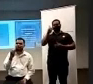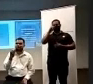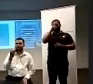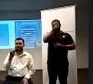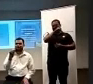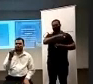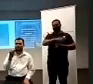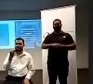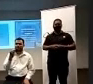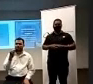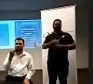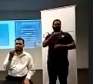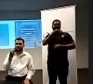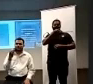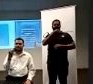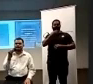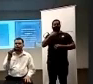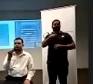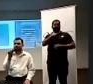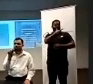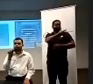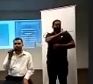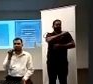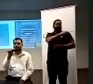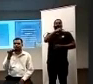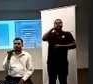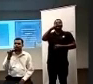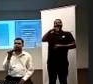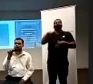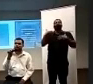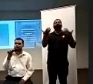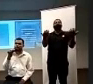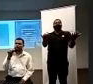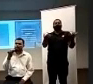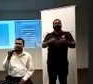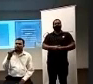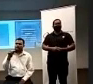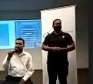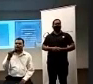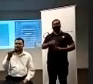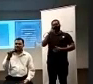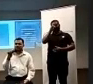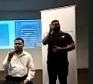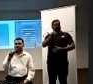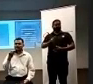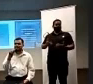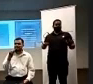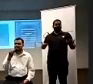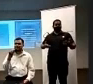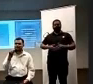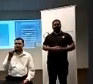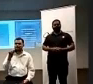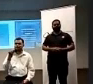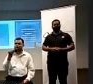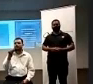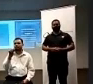nunca supe cómo tenía que vacunar. Y algo que no se tuvo nunca en cuenta, por ejemplo. Yo generalmente trabajo con asistencia en la